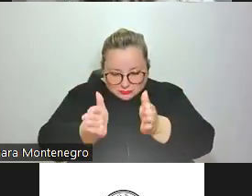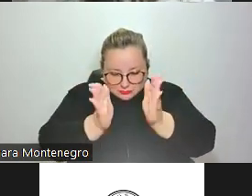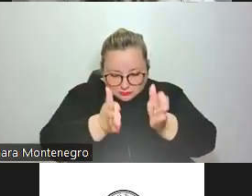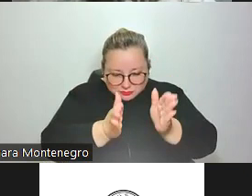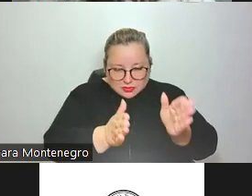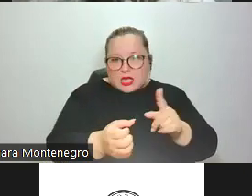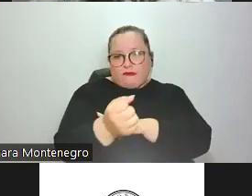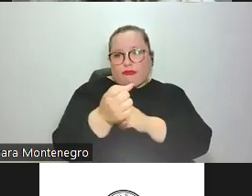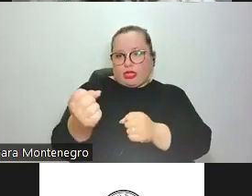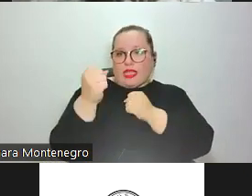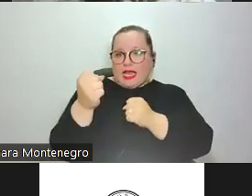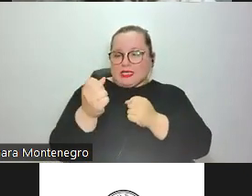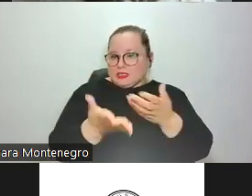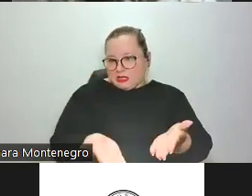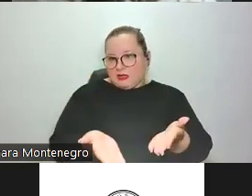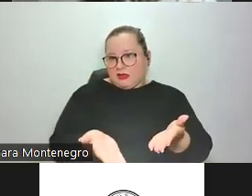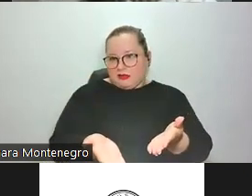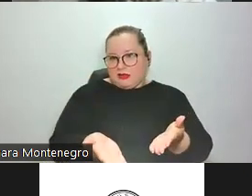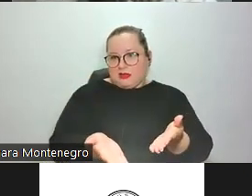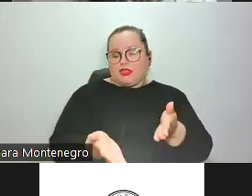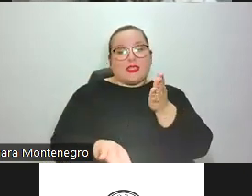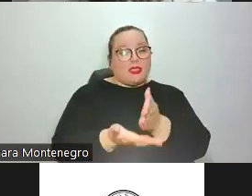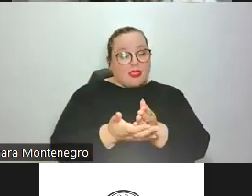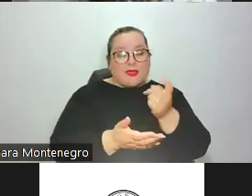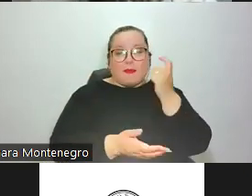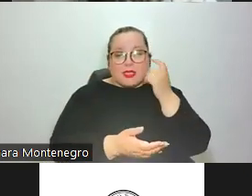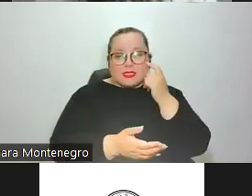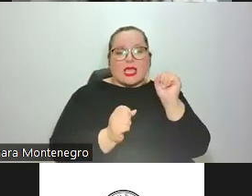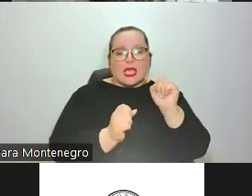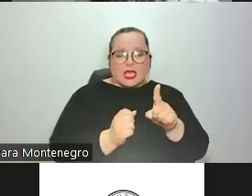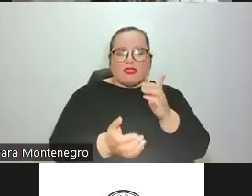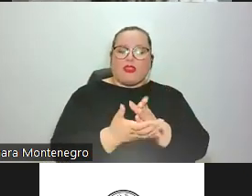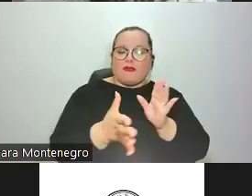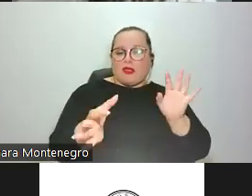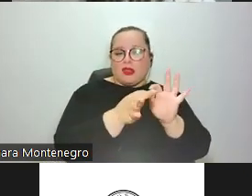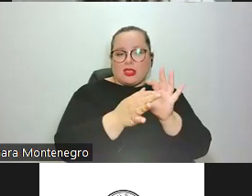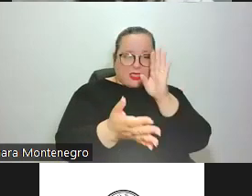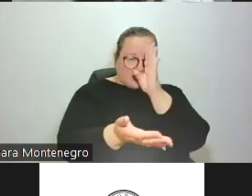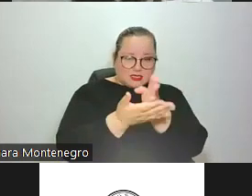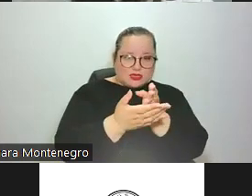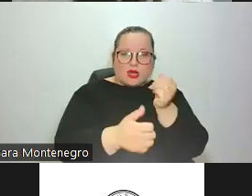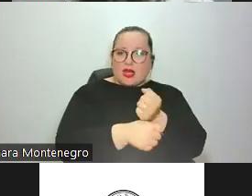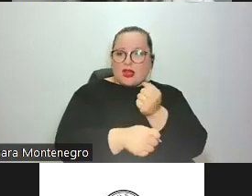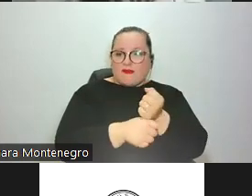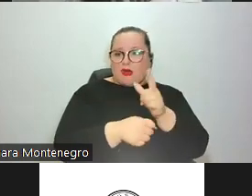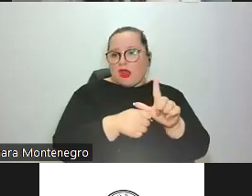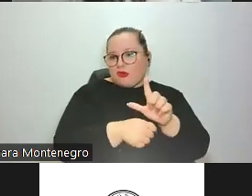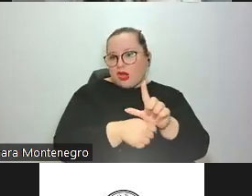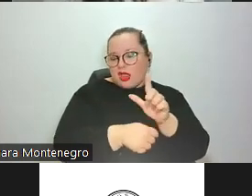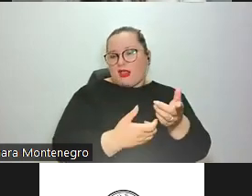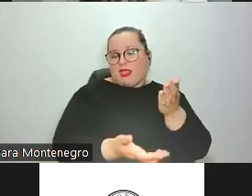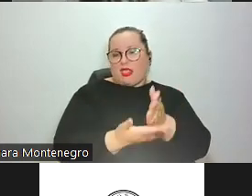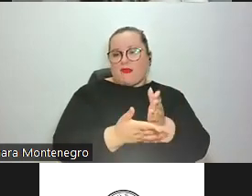fortaleza. O sea, siempre hay que pensar ahí, sobre todo, esto se va a conectar mucho con mis decisiones laborales. Yo tengo que tener